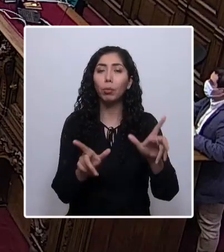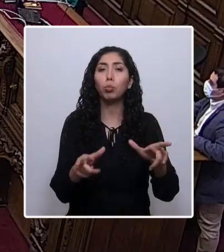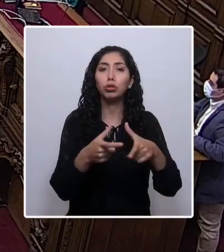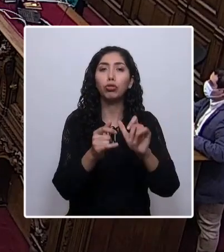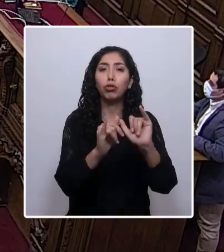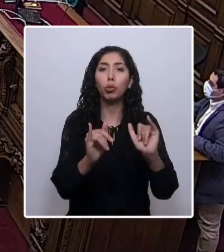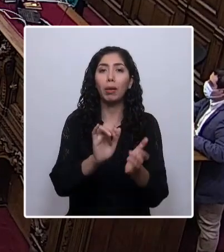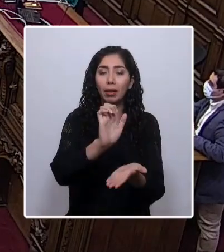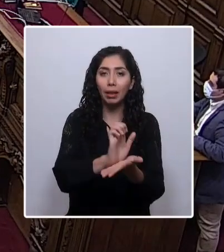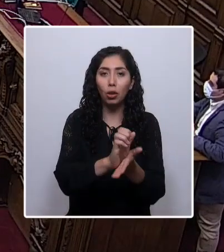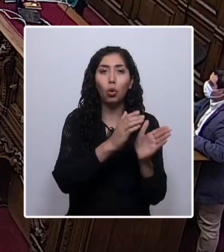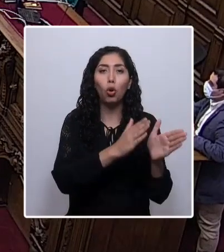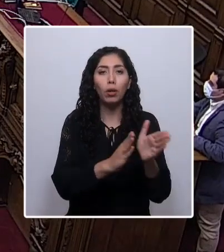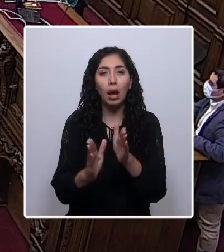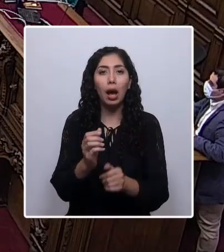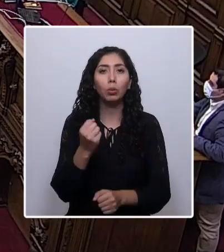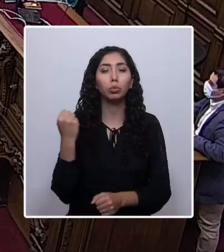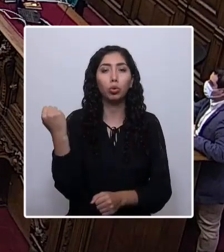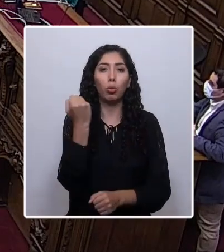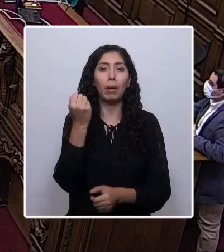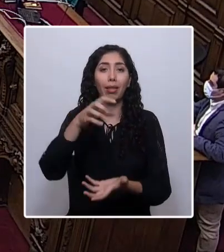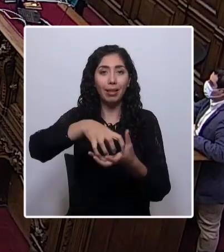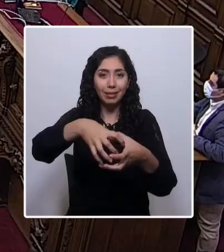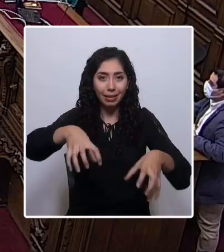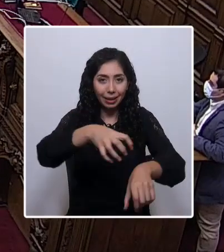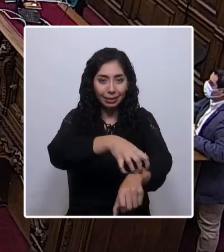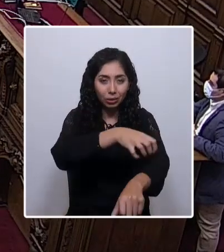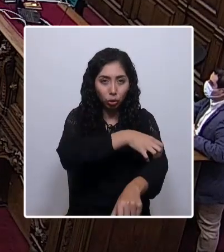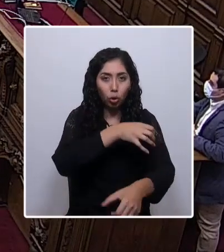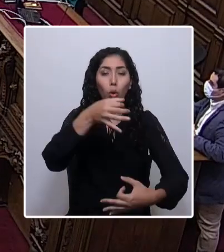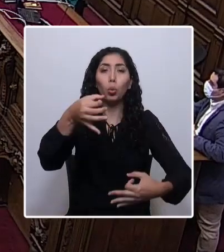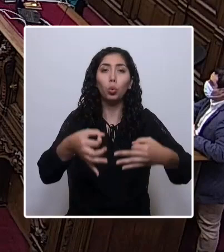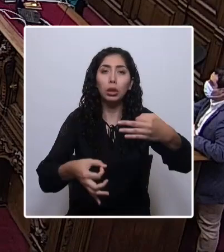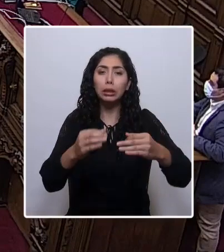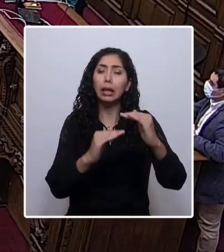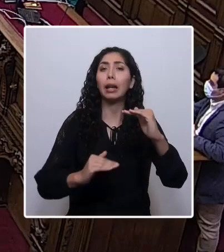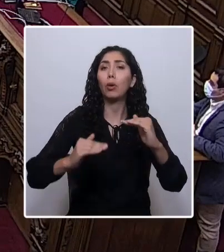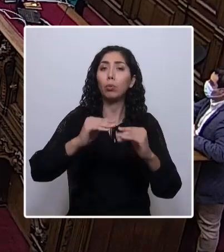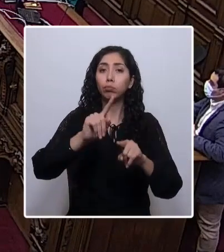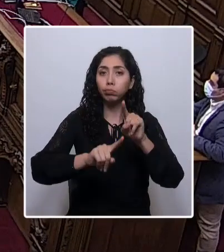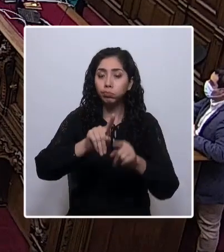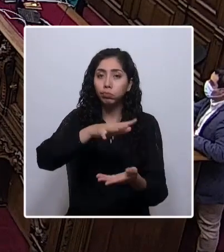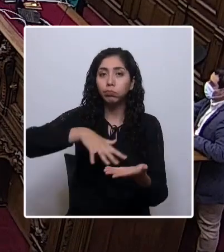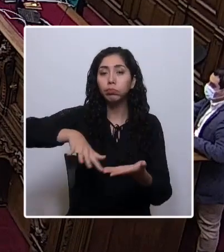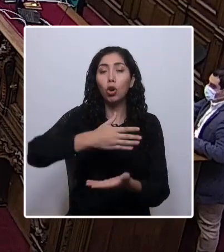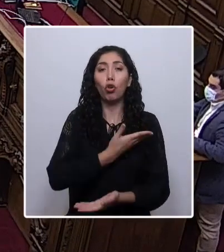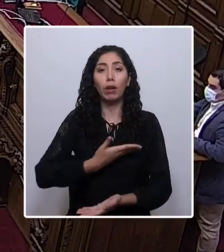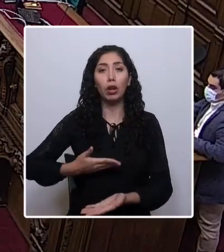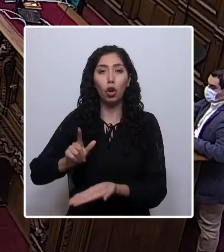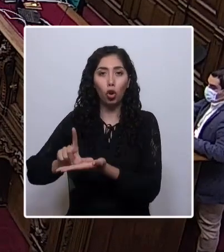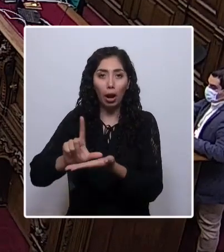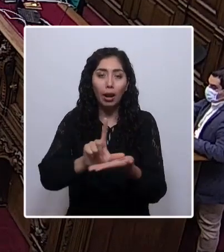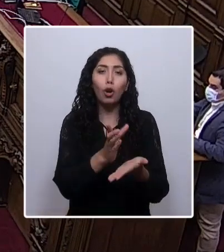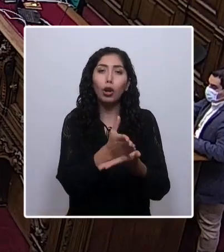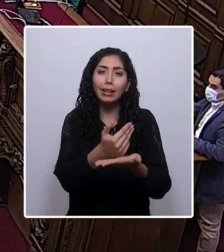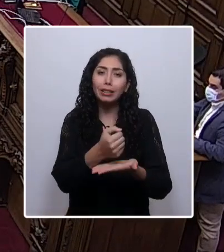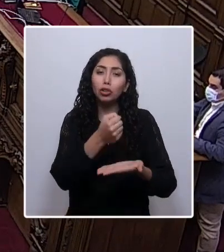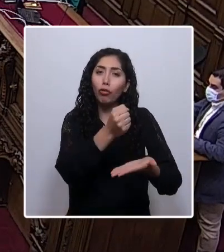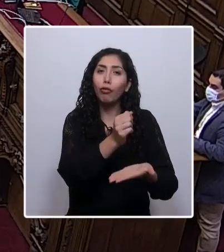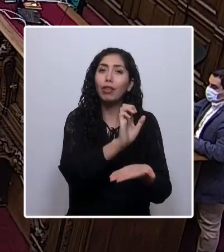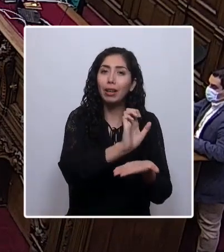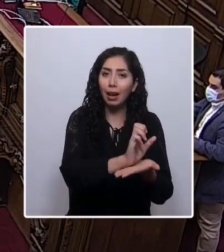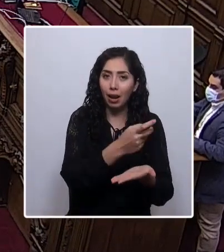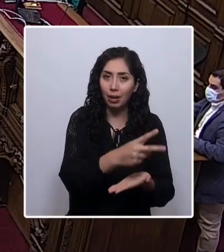Autonomía, Descentralización, Equidad, Justicia Territorial, Gobiernos Locales y Organización Fiscal. Hasta el